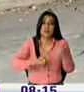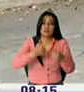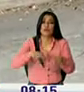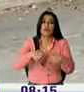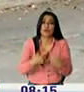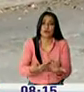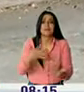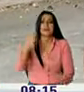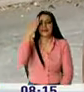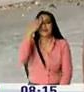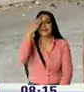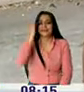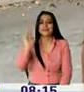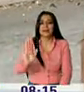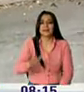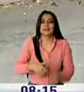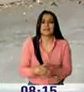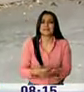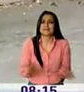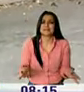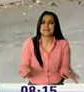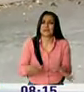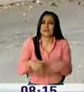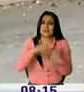hicieron, que es de una manera muy descarada.